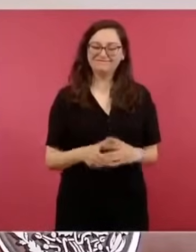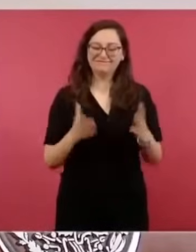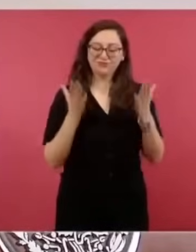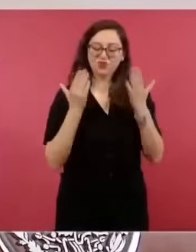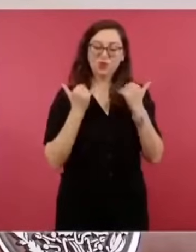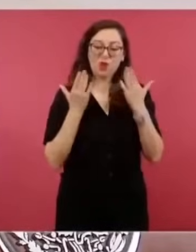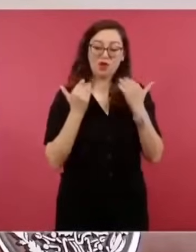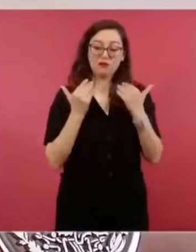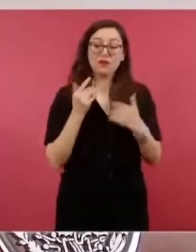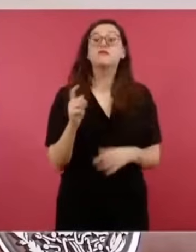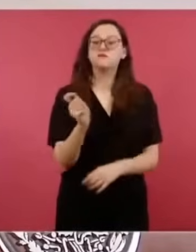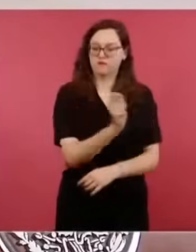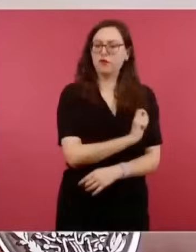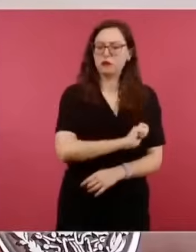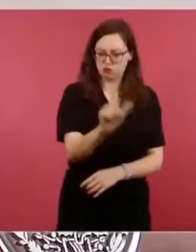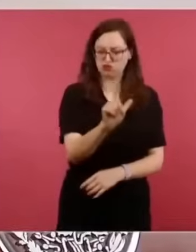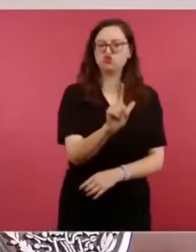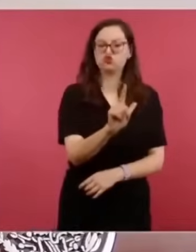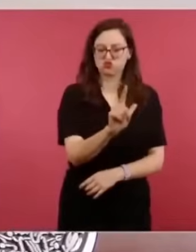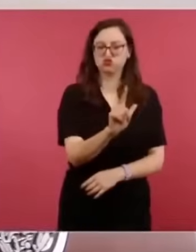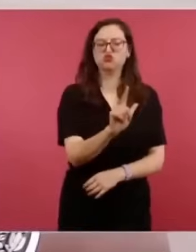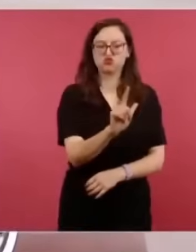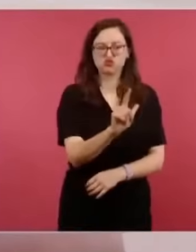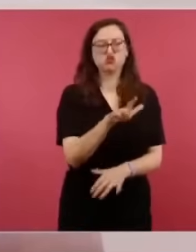Son famosos, pero